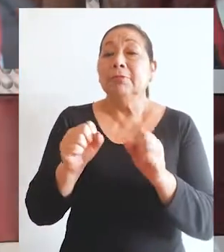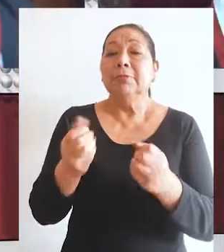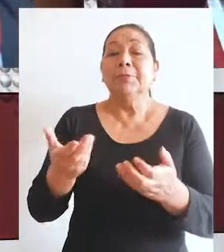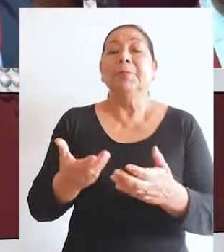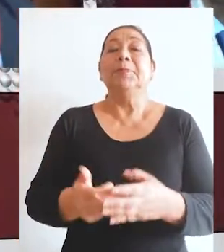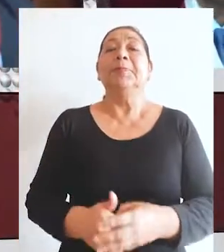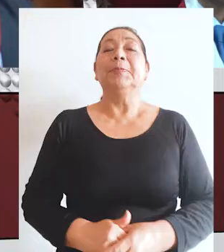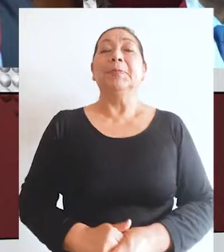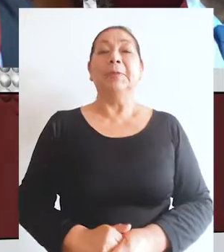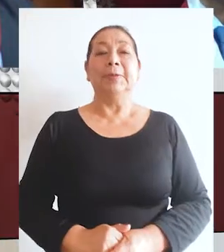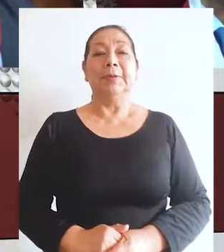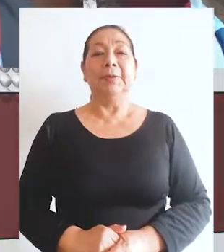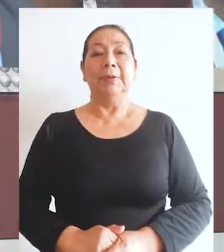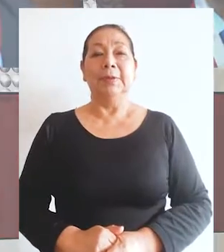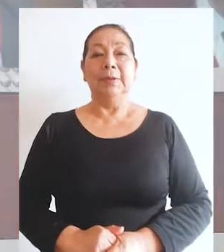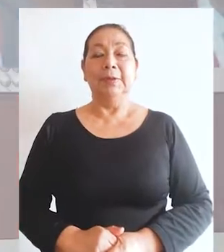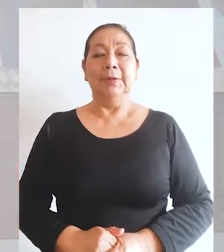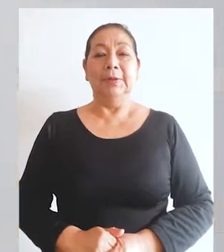decisiones.